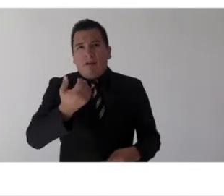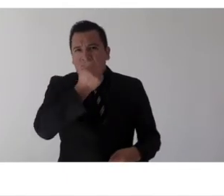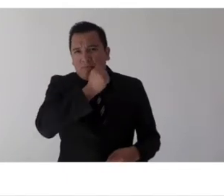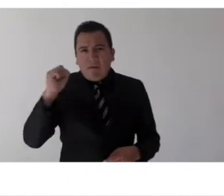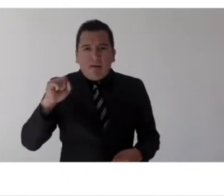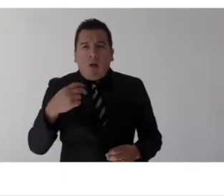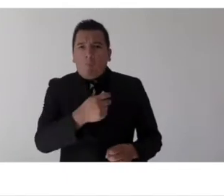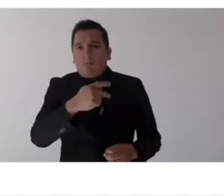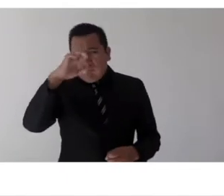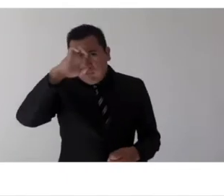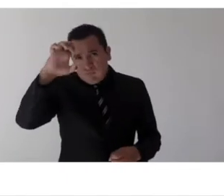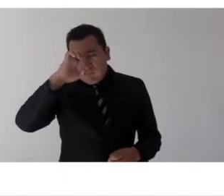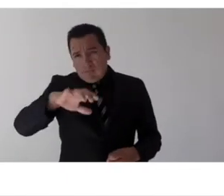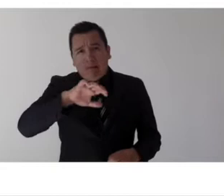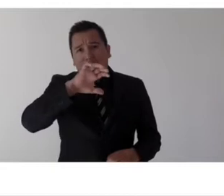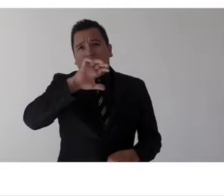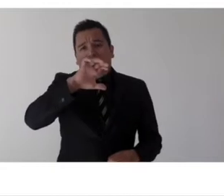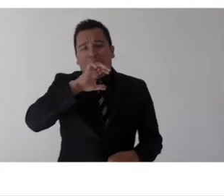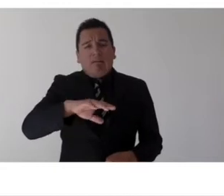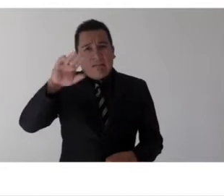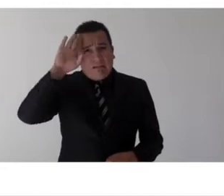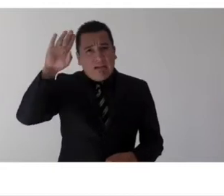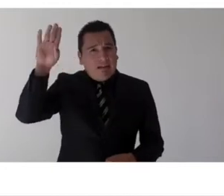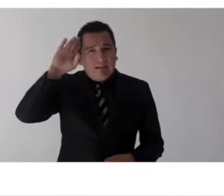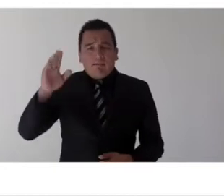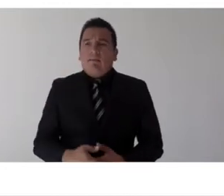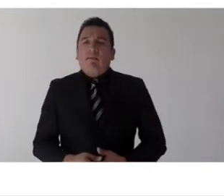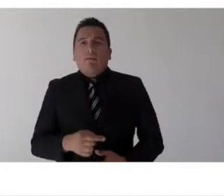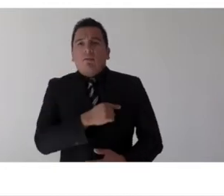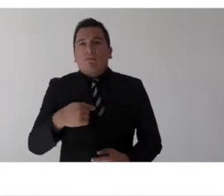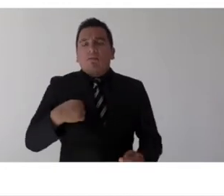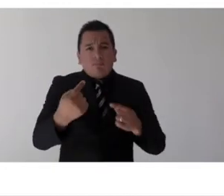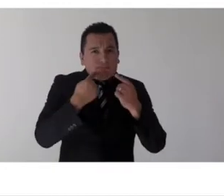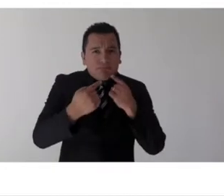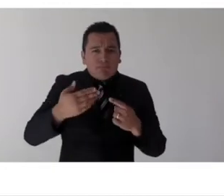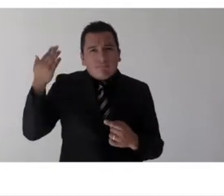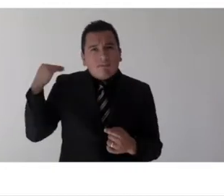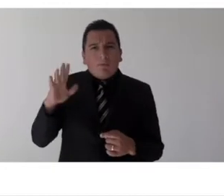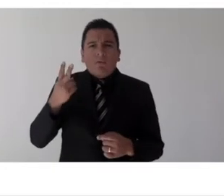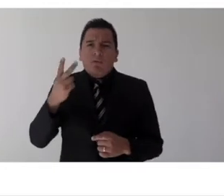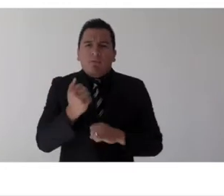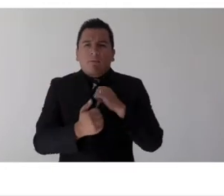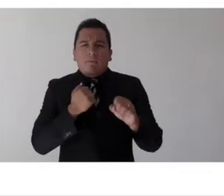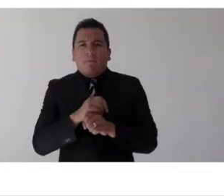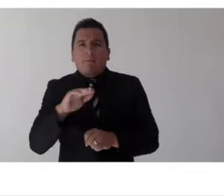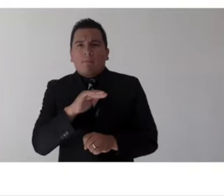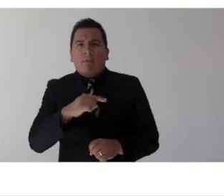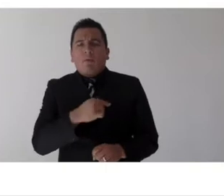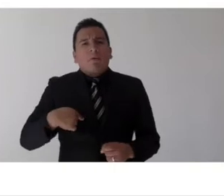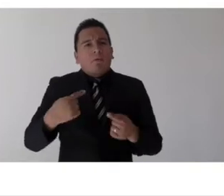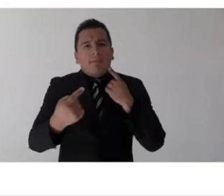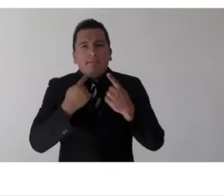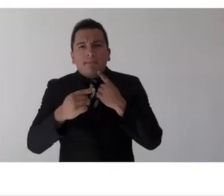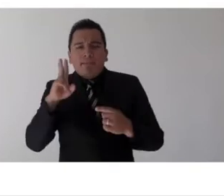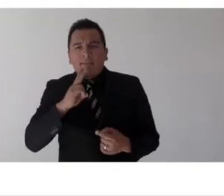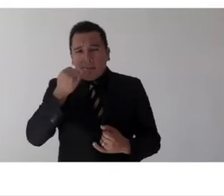de trabajo social impresionante, nos reunimos desde hace como 2 años y medio para reflexionar sobre estas ideas, sobre lo que estamos